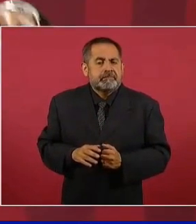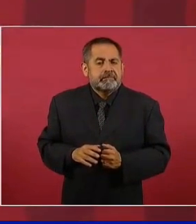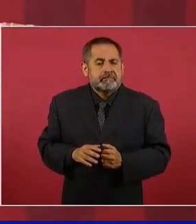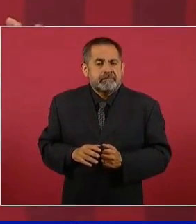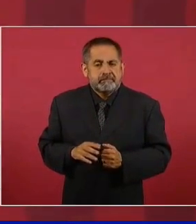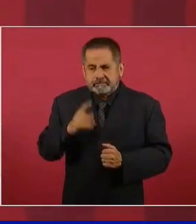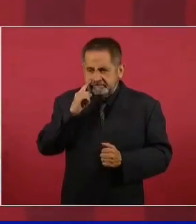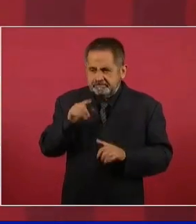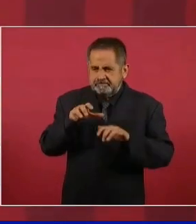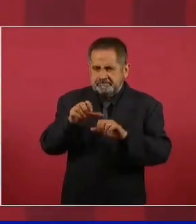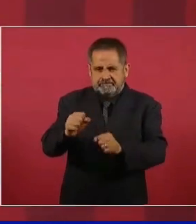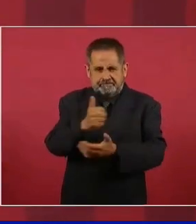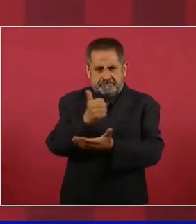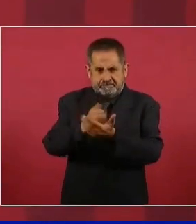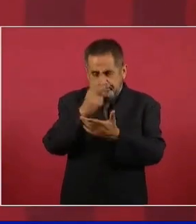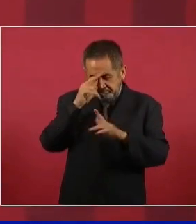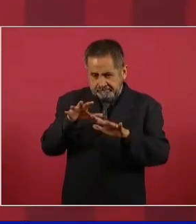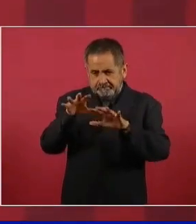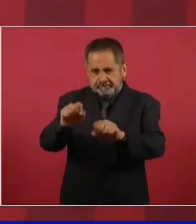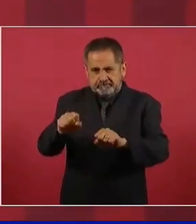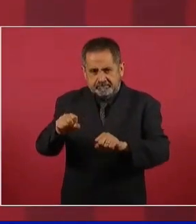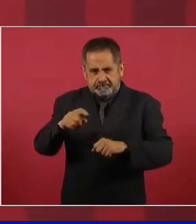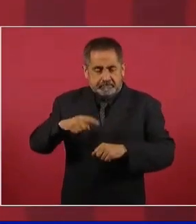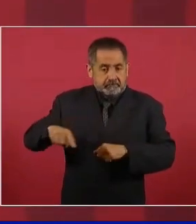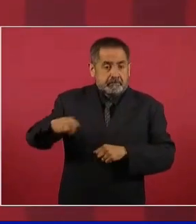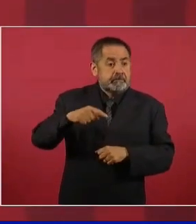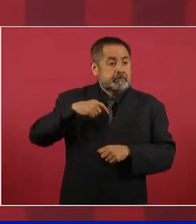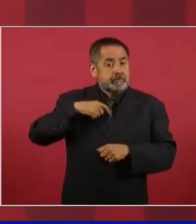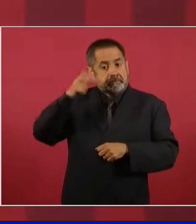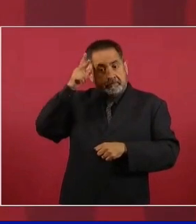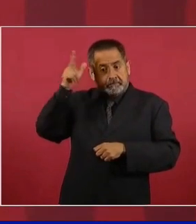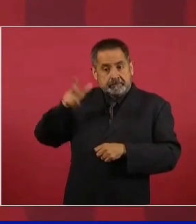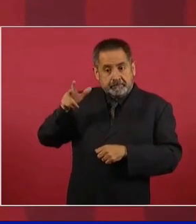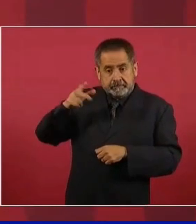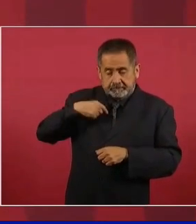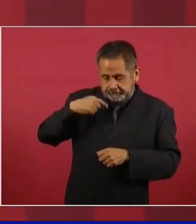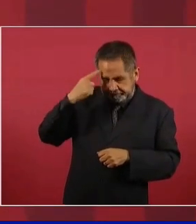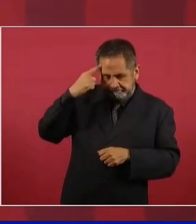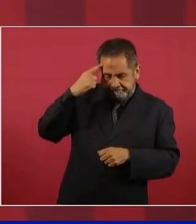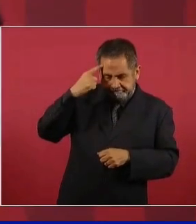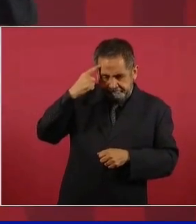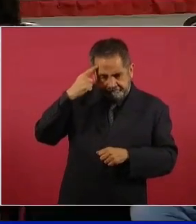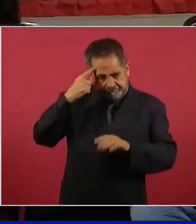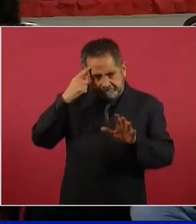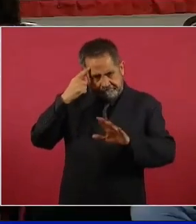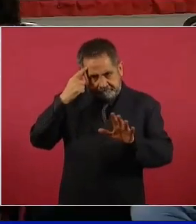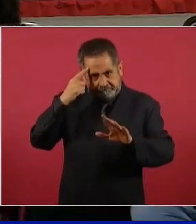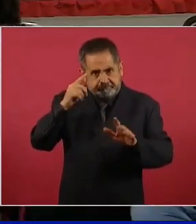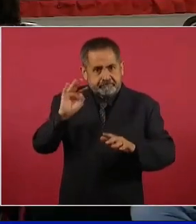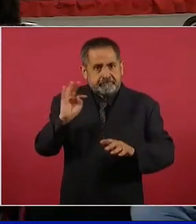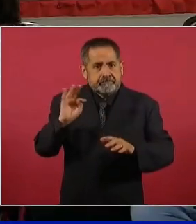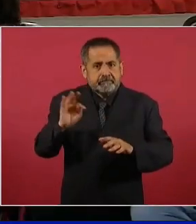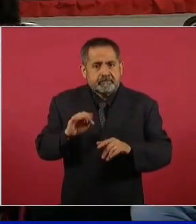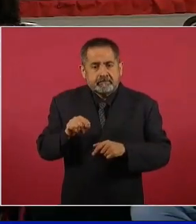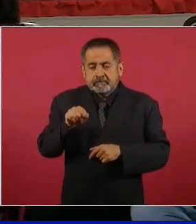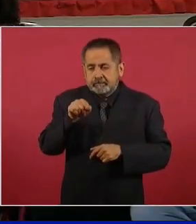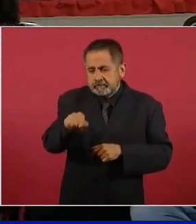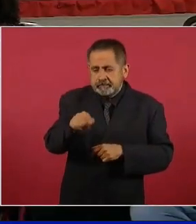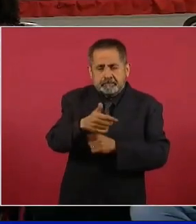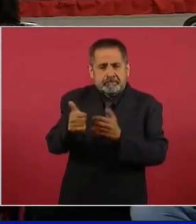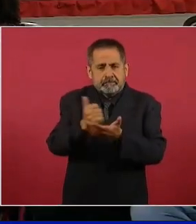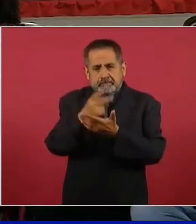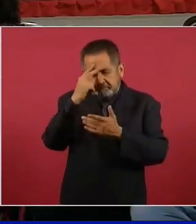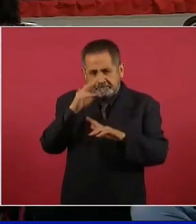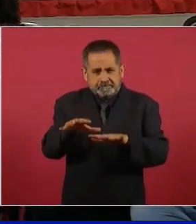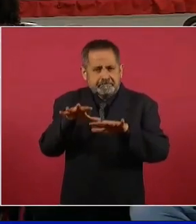para tomarla y que piensa que si tomaba la Ciudad de